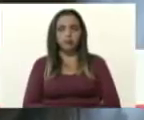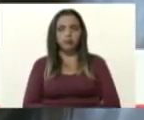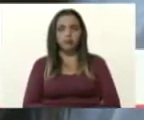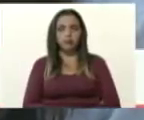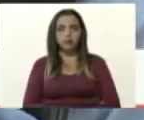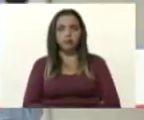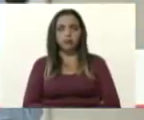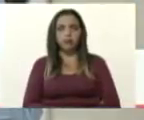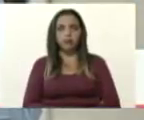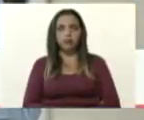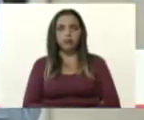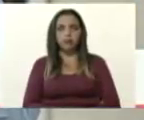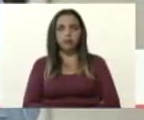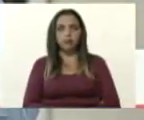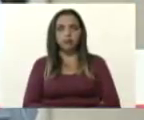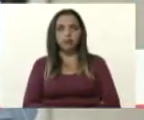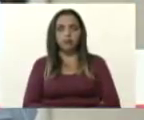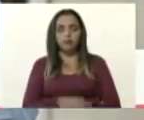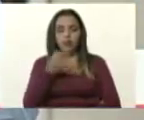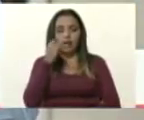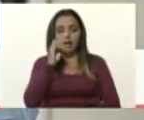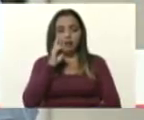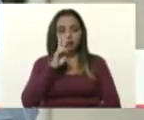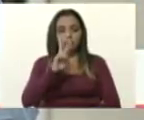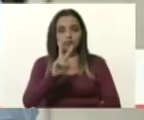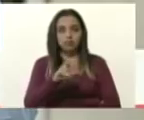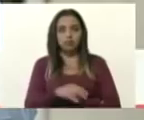ahí está la imagen